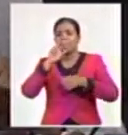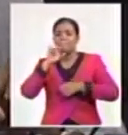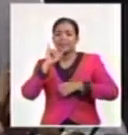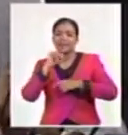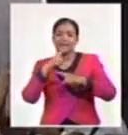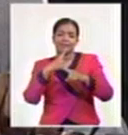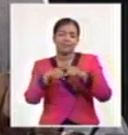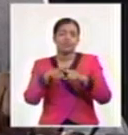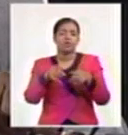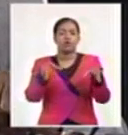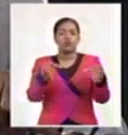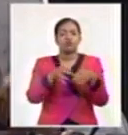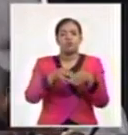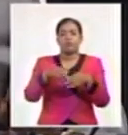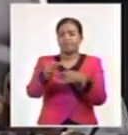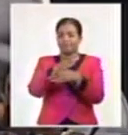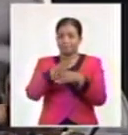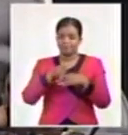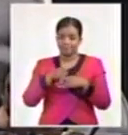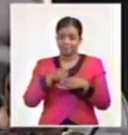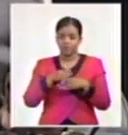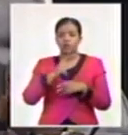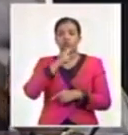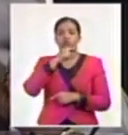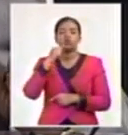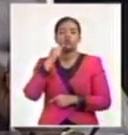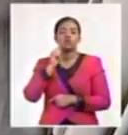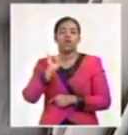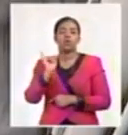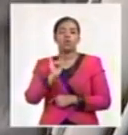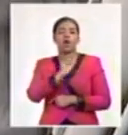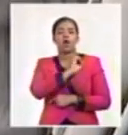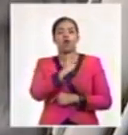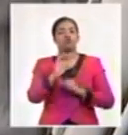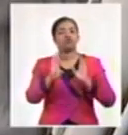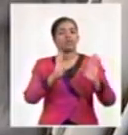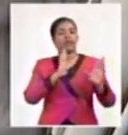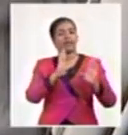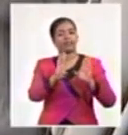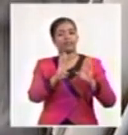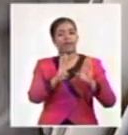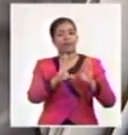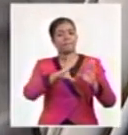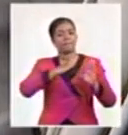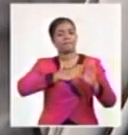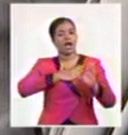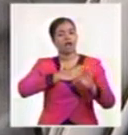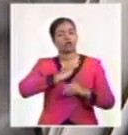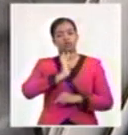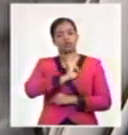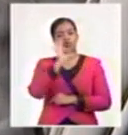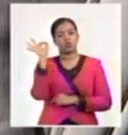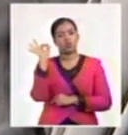Rusia nunca ha sido en realidad Occidente, aunque está en el